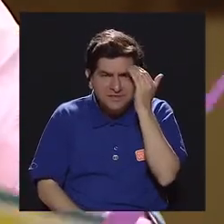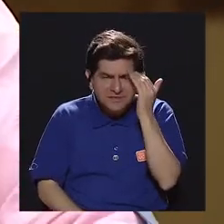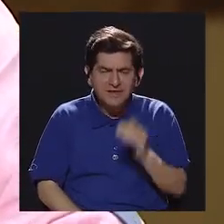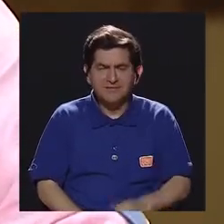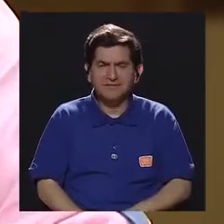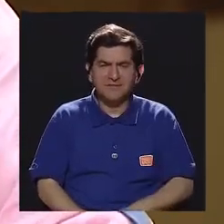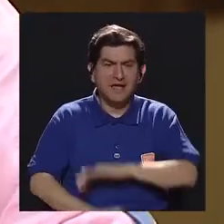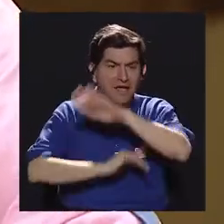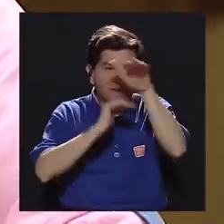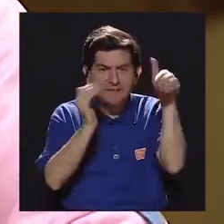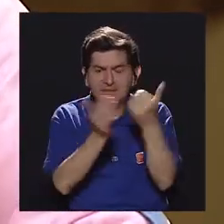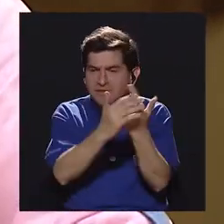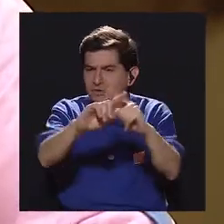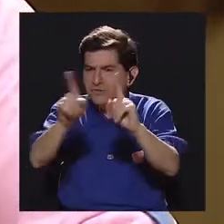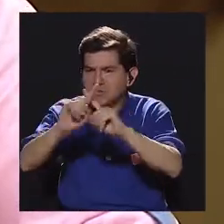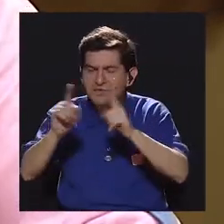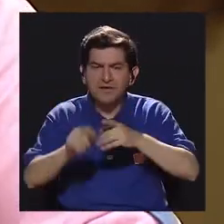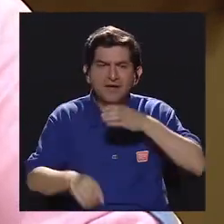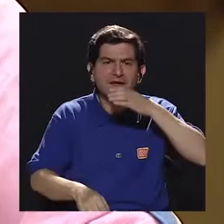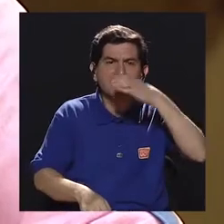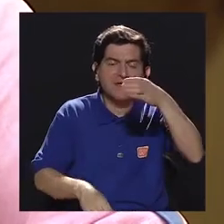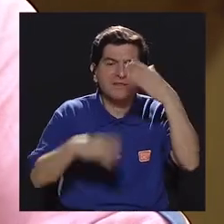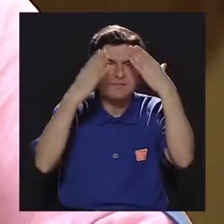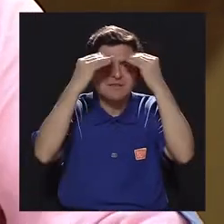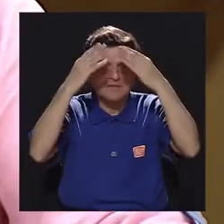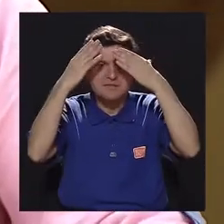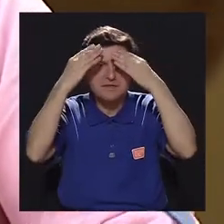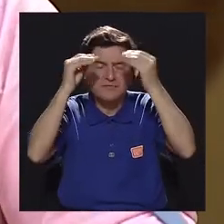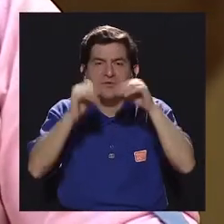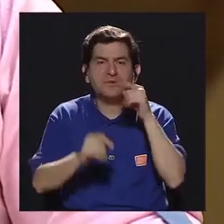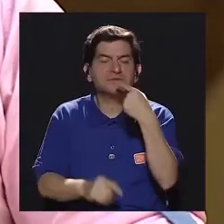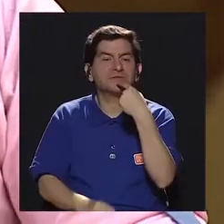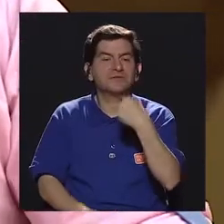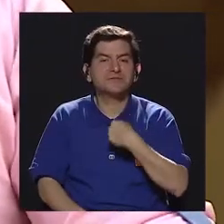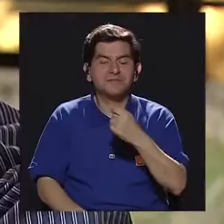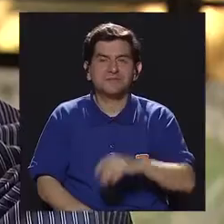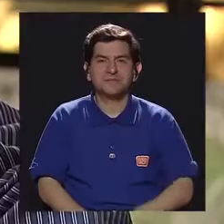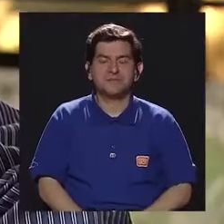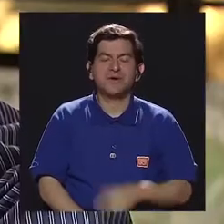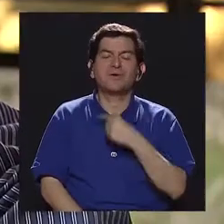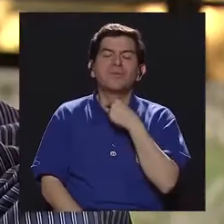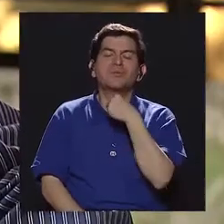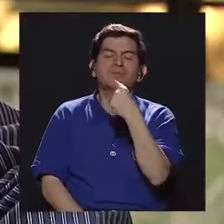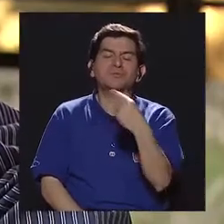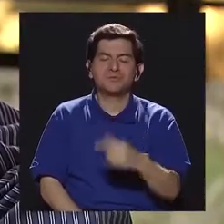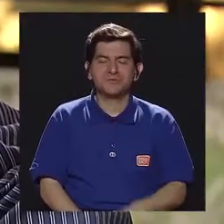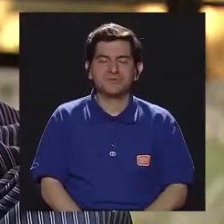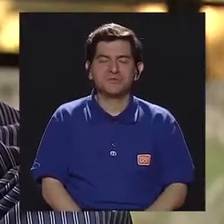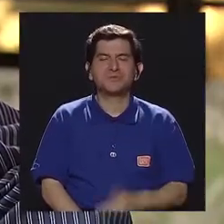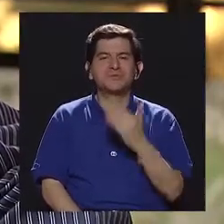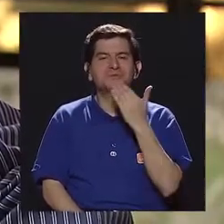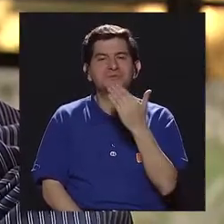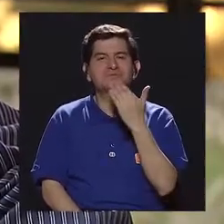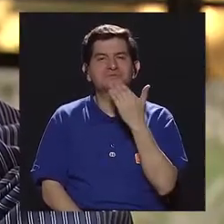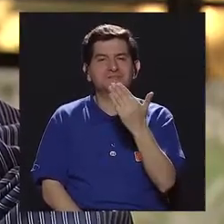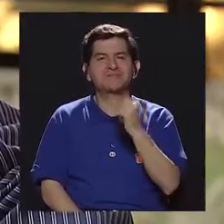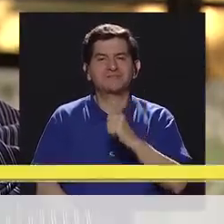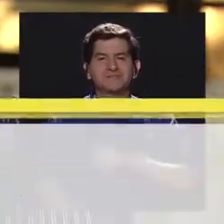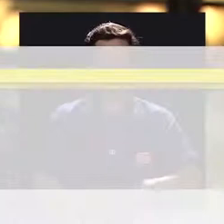todos estos consejos y toda esta información que usted nos suministró. Es un gusto para servirles. Muchas gracias.